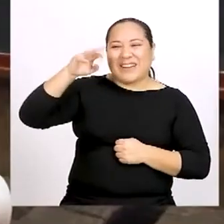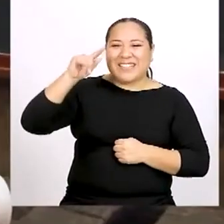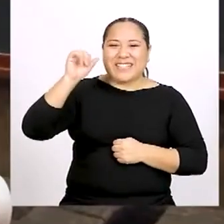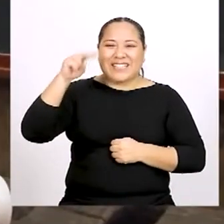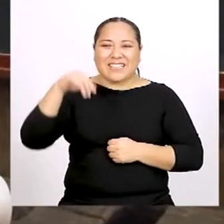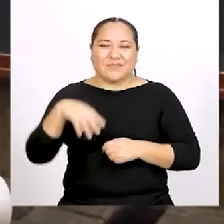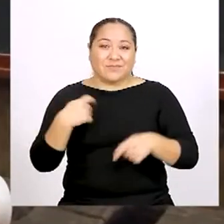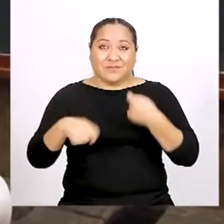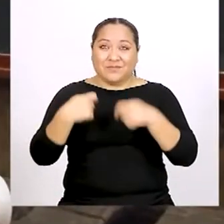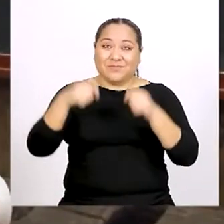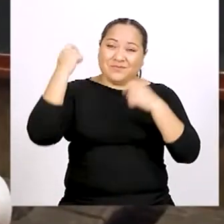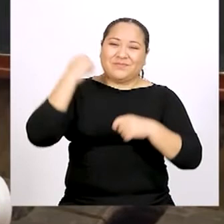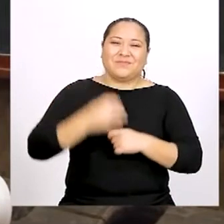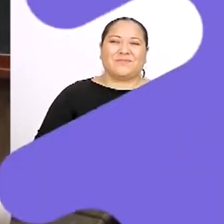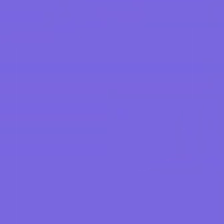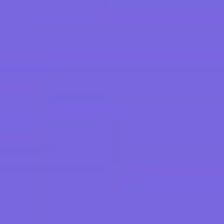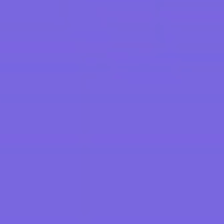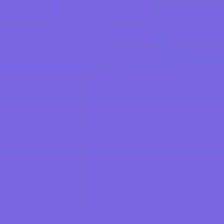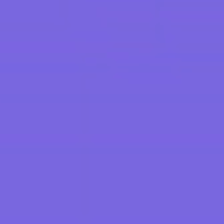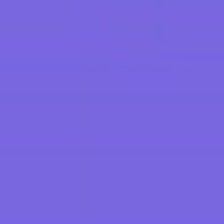¡Chao, Martina!